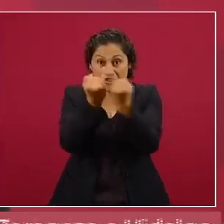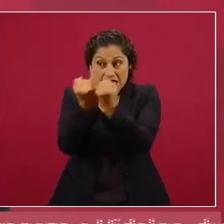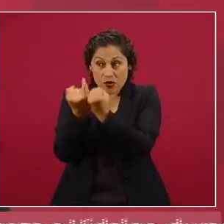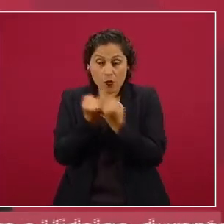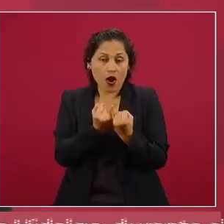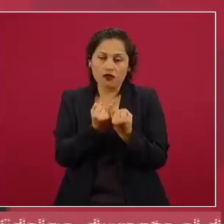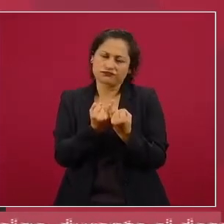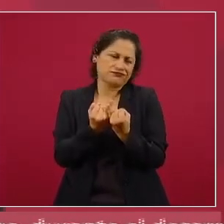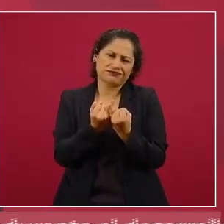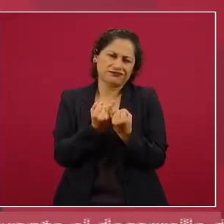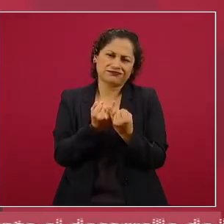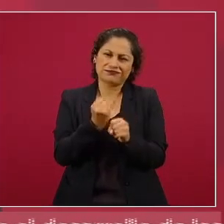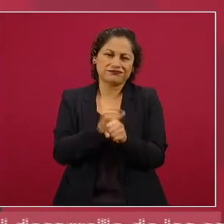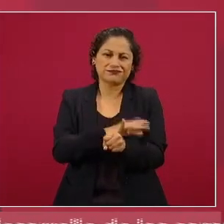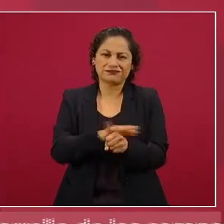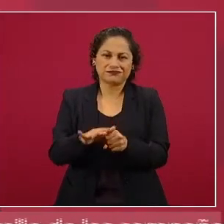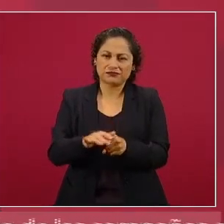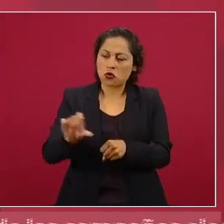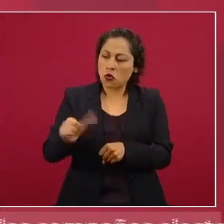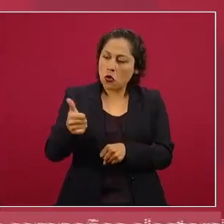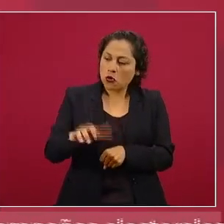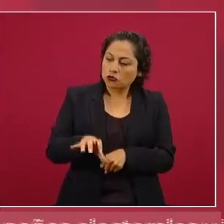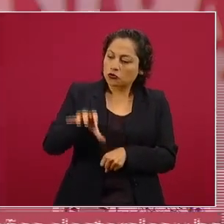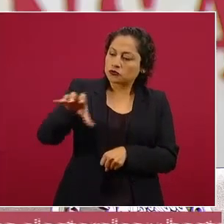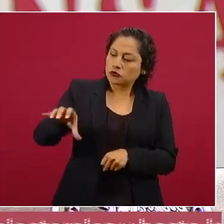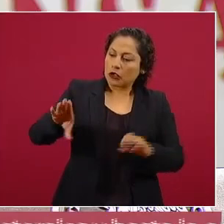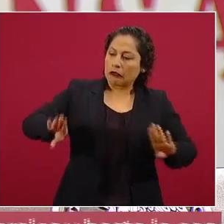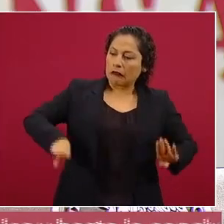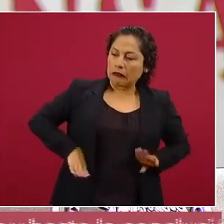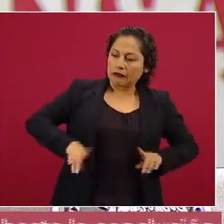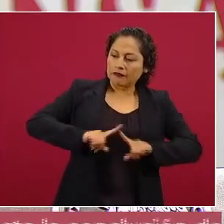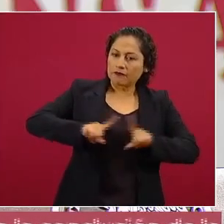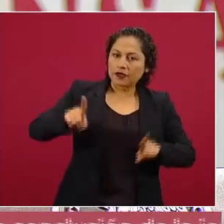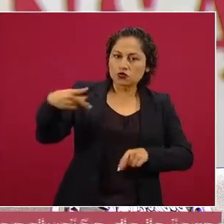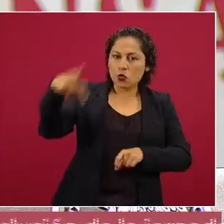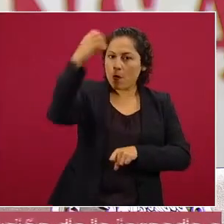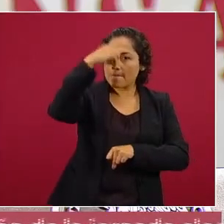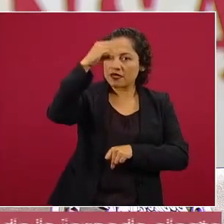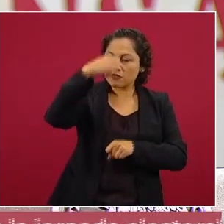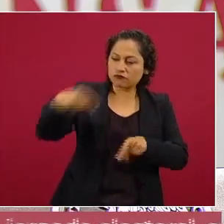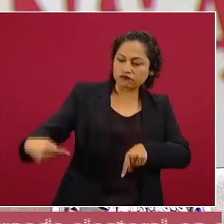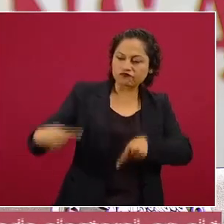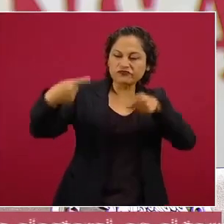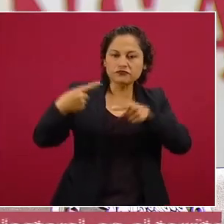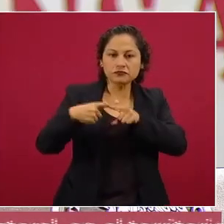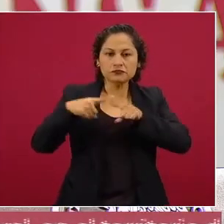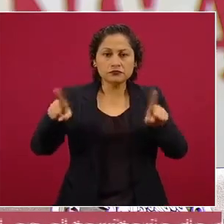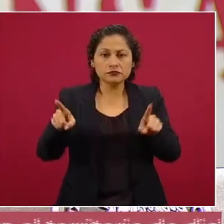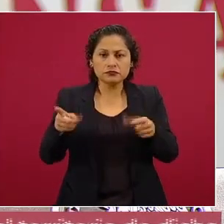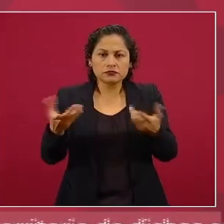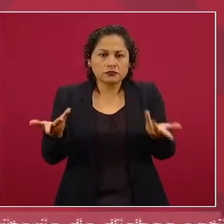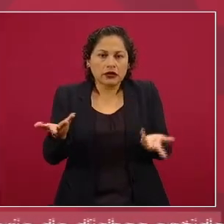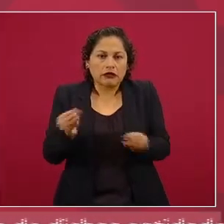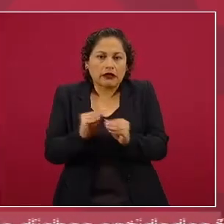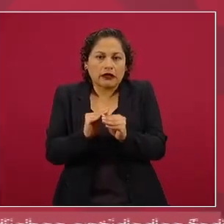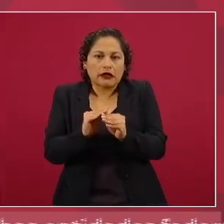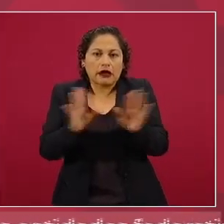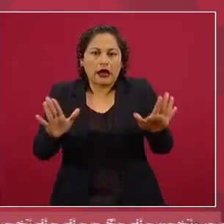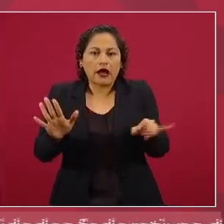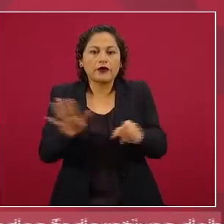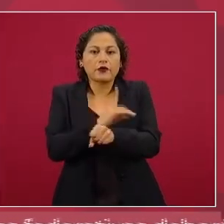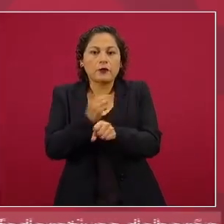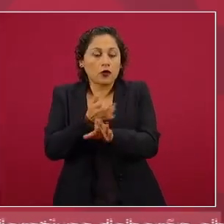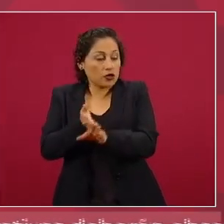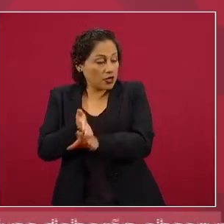porque una transformación implica un cambio y nosotros lo que queremos es arrancar